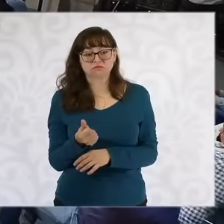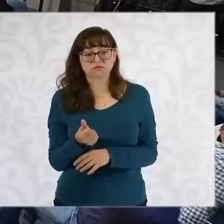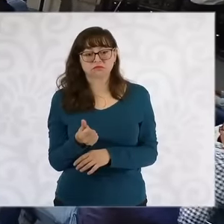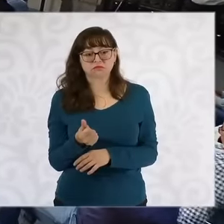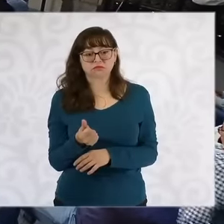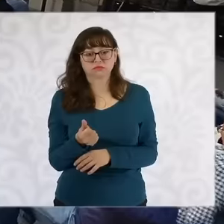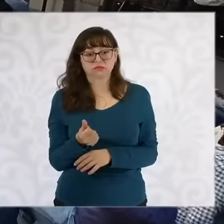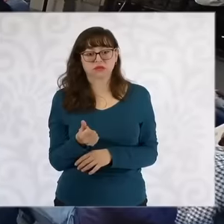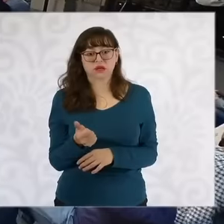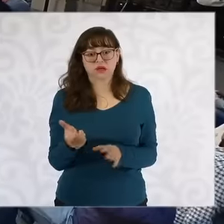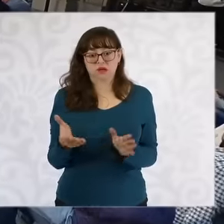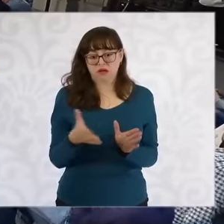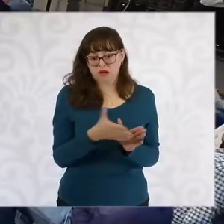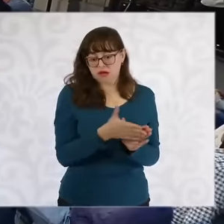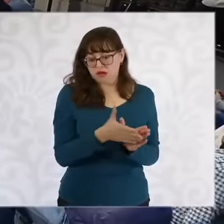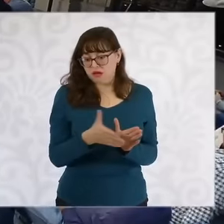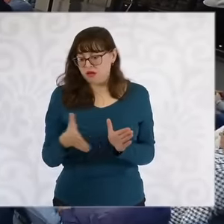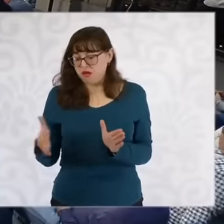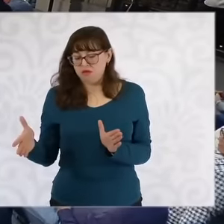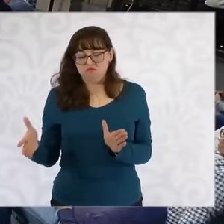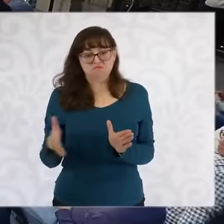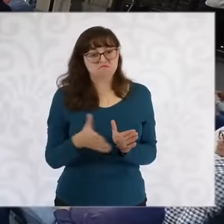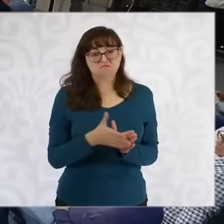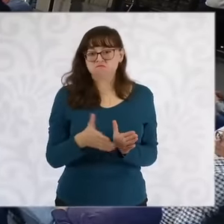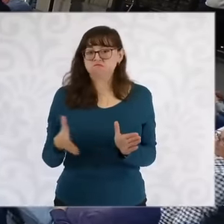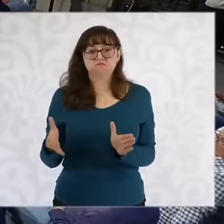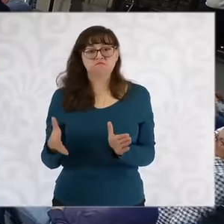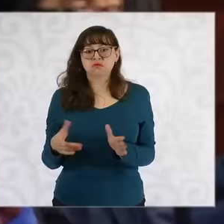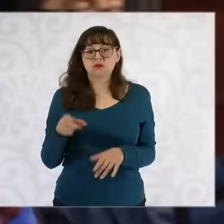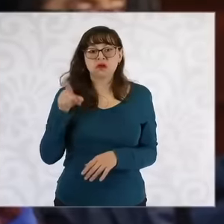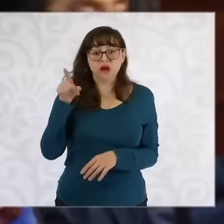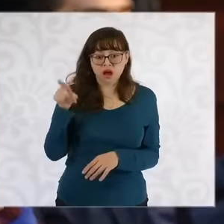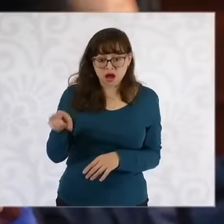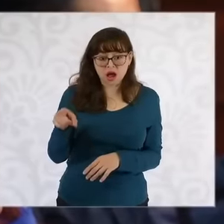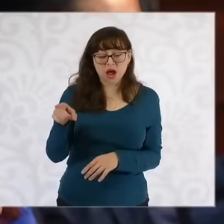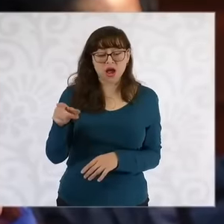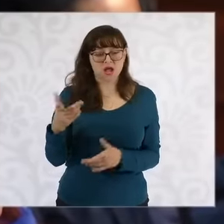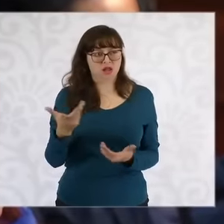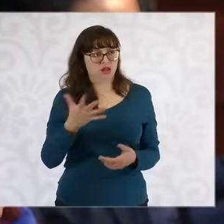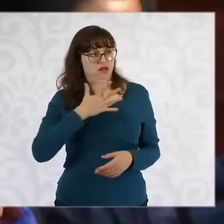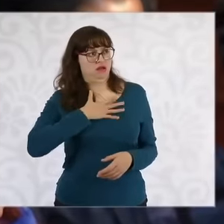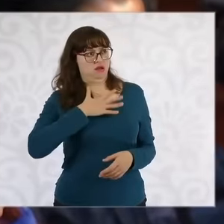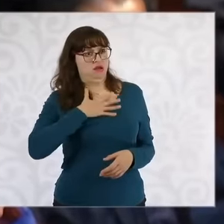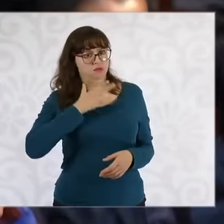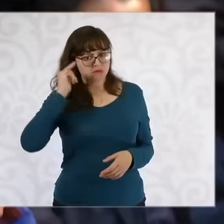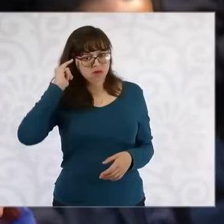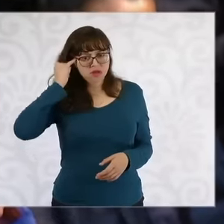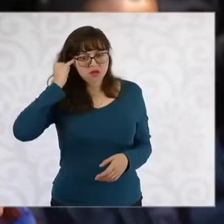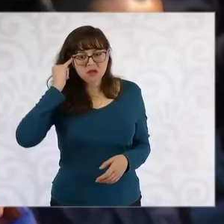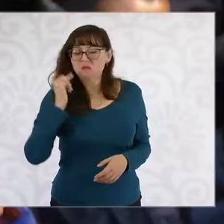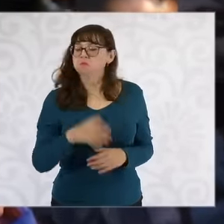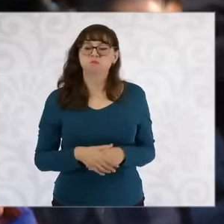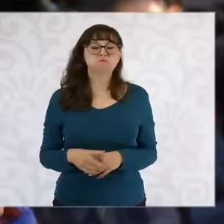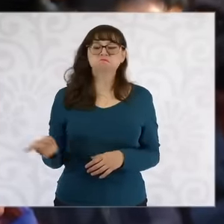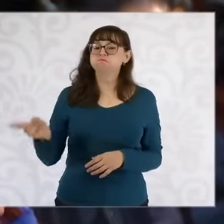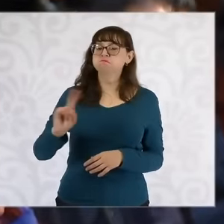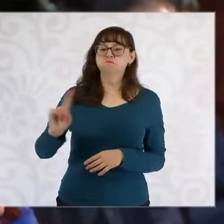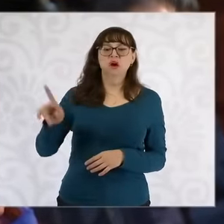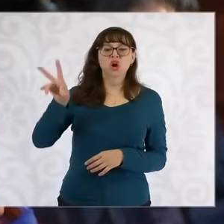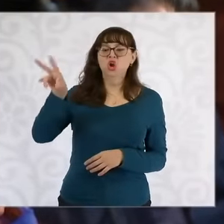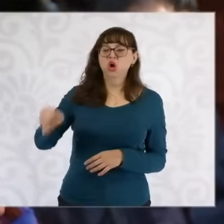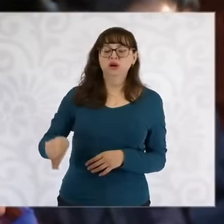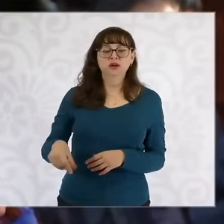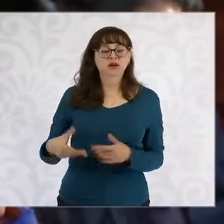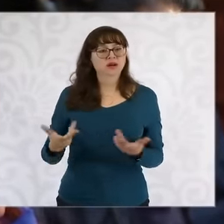en la etapa intermedia. Se negó el reconocimiento de ser juzgado como persona indígena y, por si